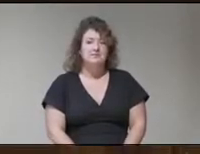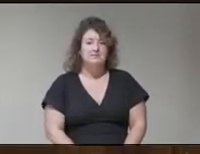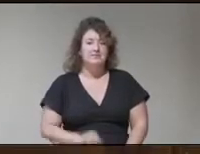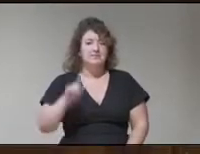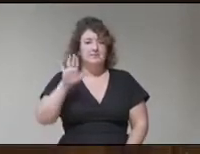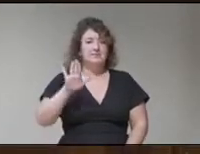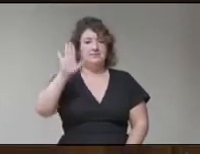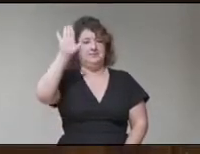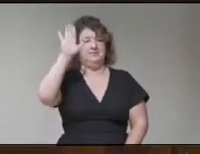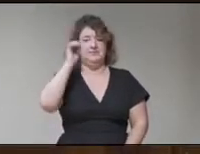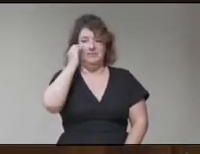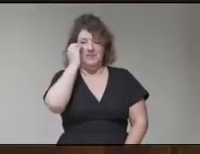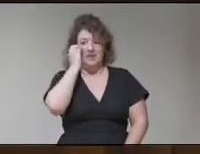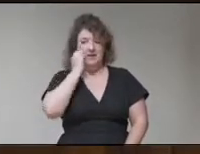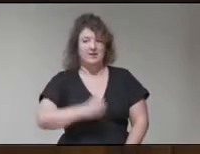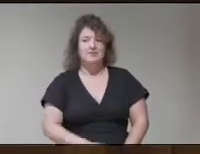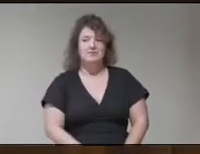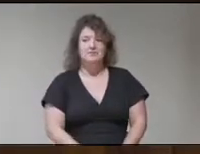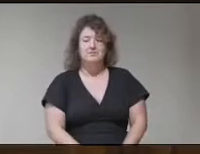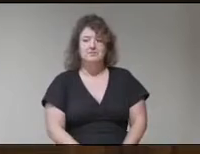Asun.